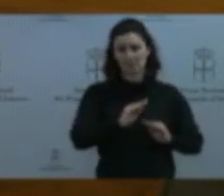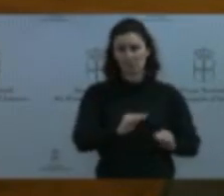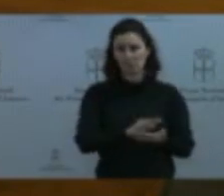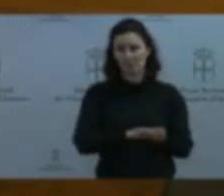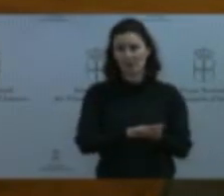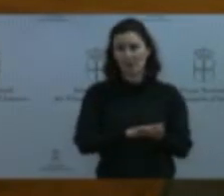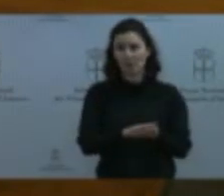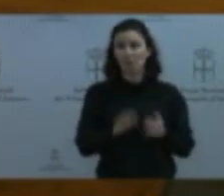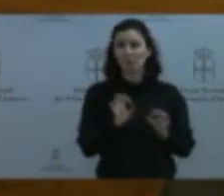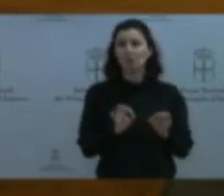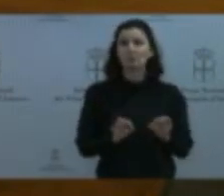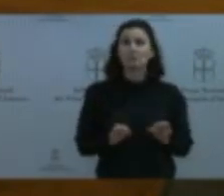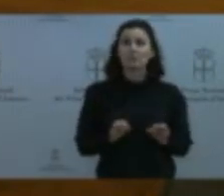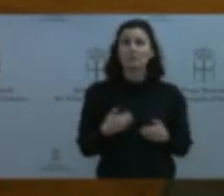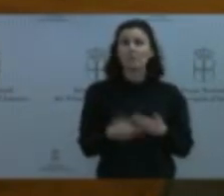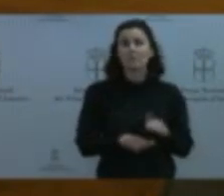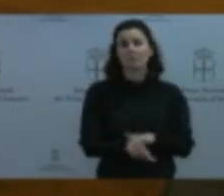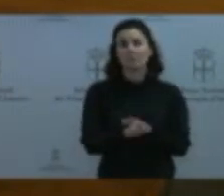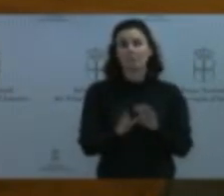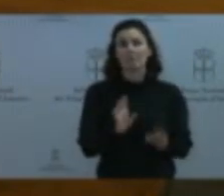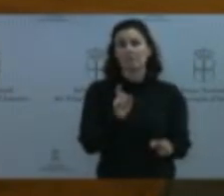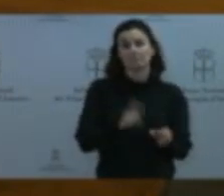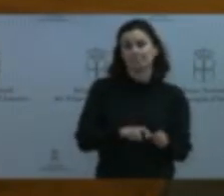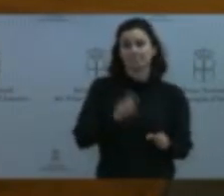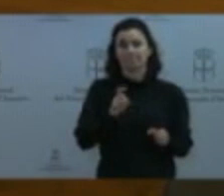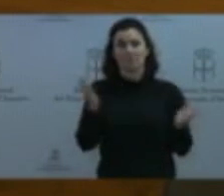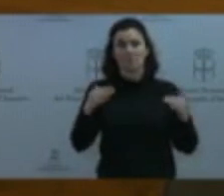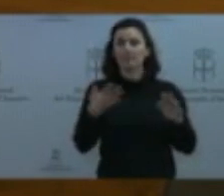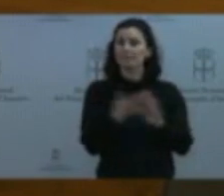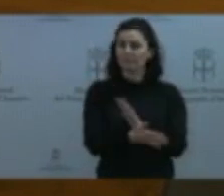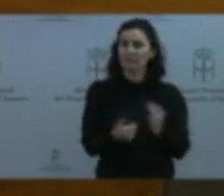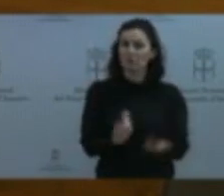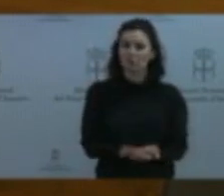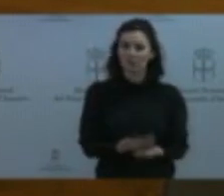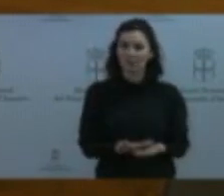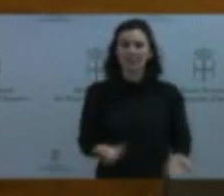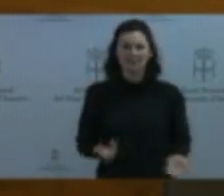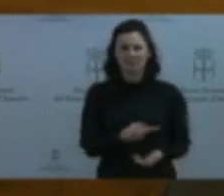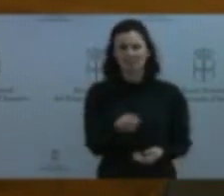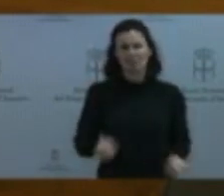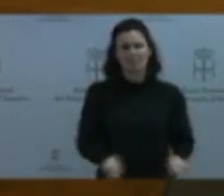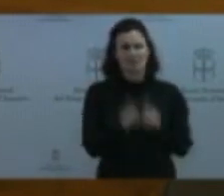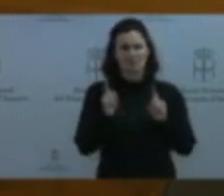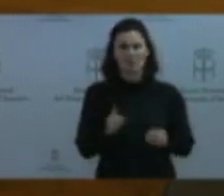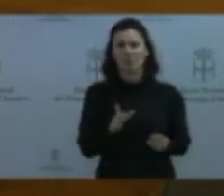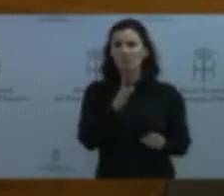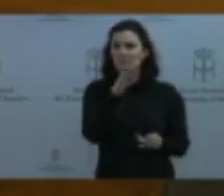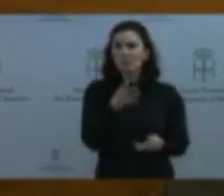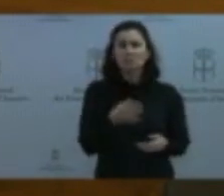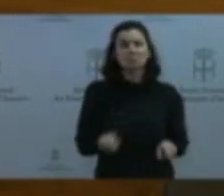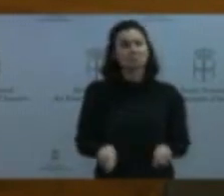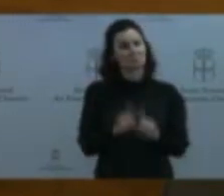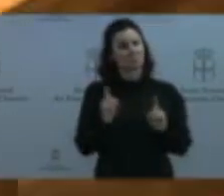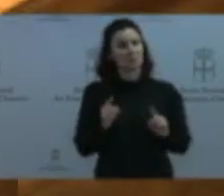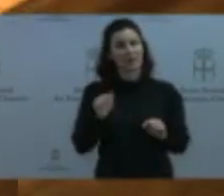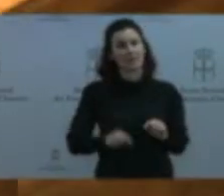intervención en estos hechos es de una evidencia aplastante. Pero a ustedes les da lo mismo, porque ustedes vinieron efectivamente aquí a ensuciar currículos, a